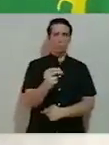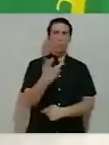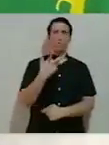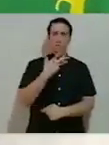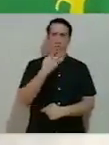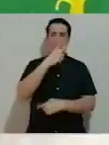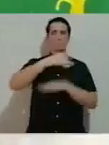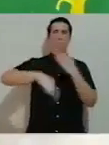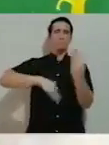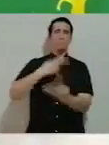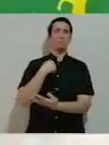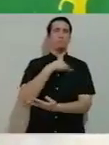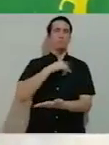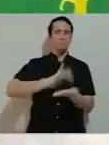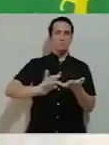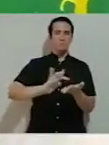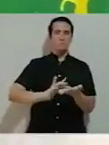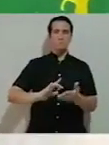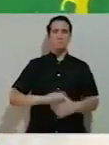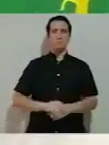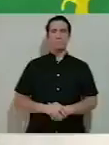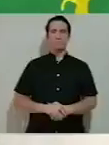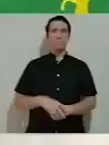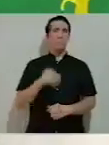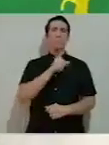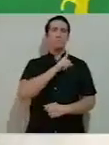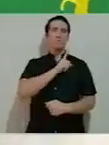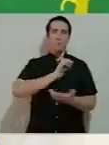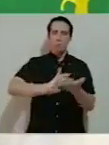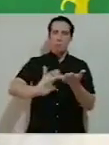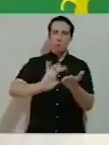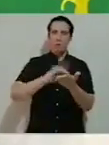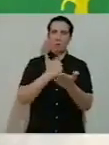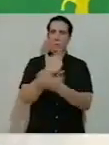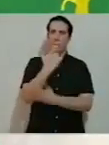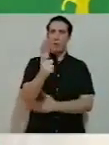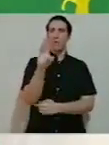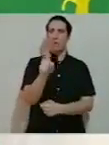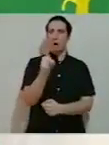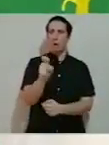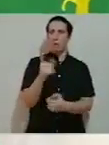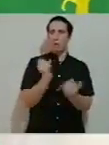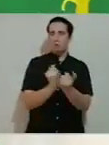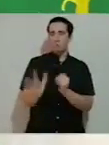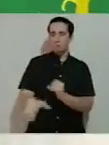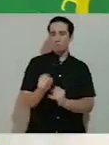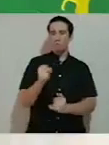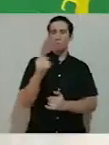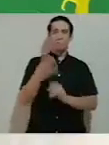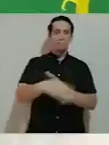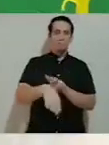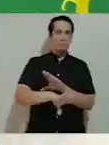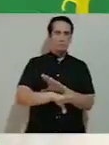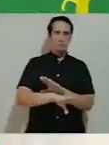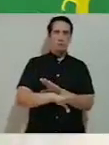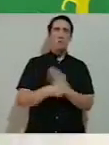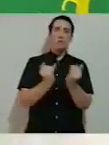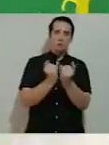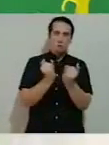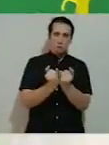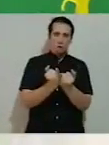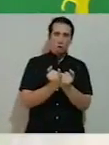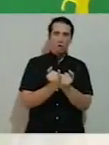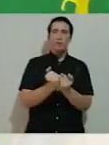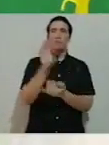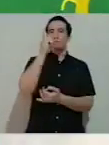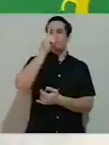solos, cuentan con todo nuestro apoyo. Pero no solo vamos a apoyarlos con el pago del agua y la recolección de basura, sino también con una